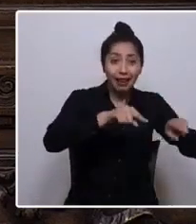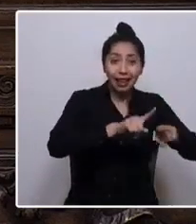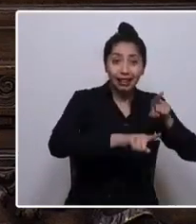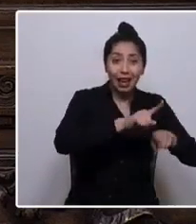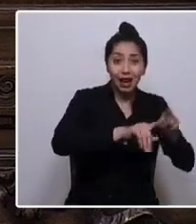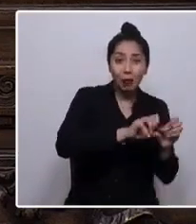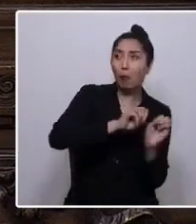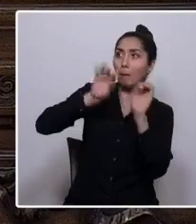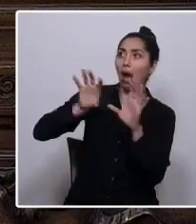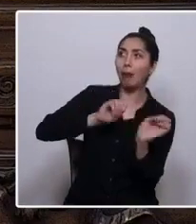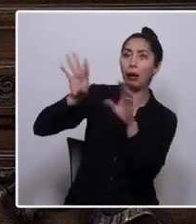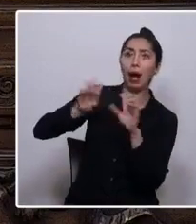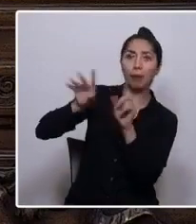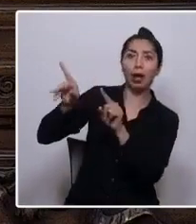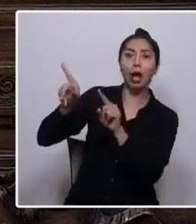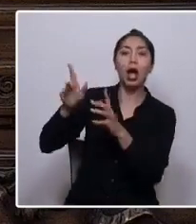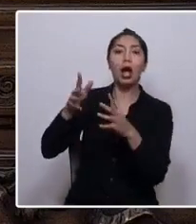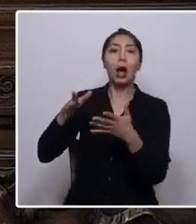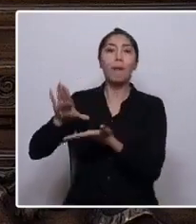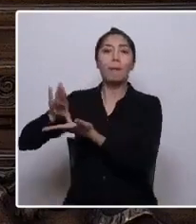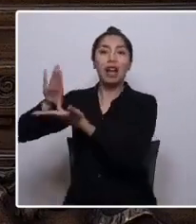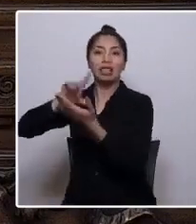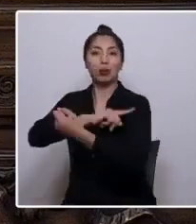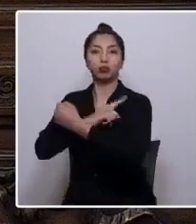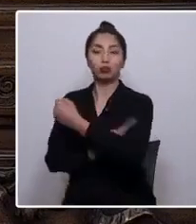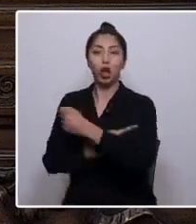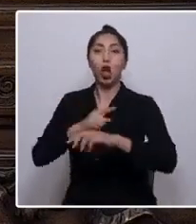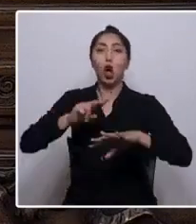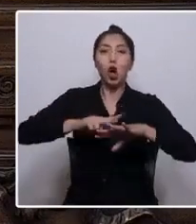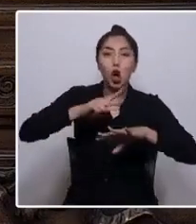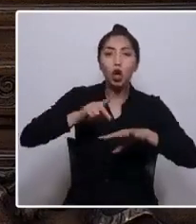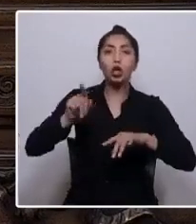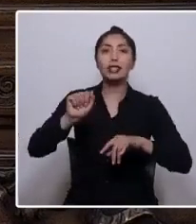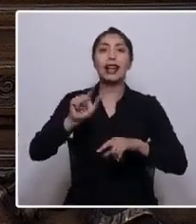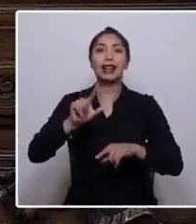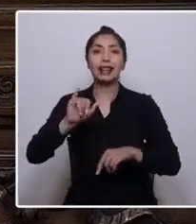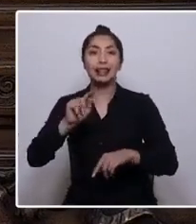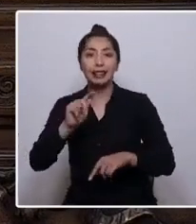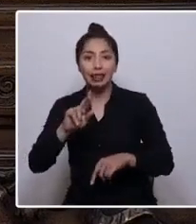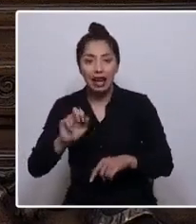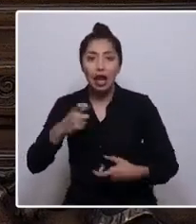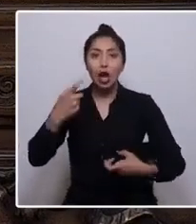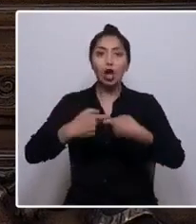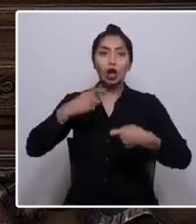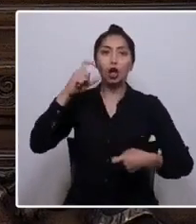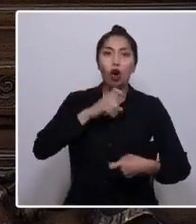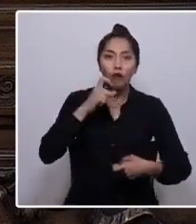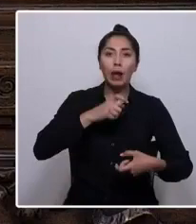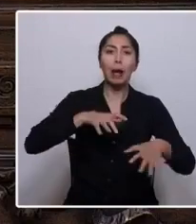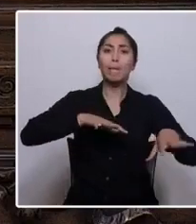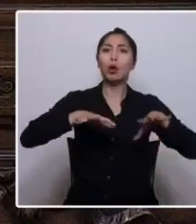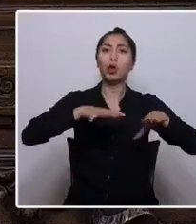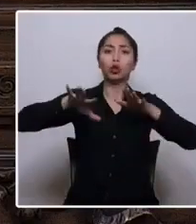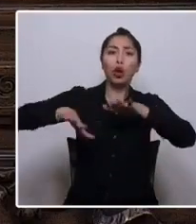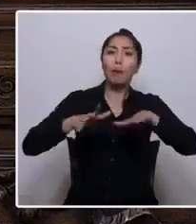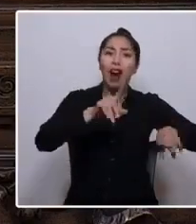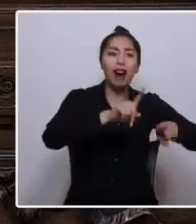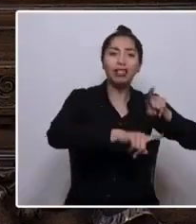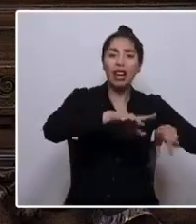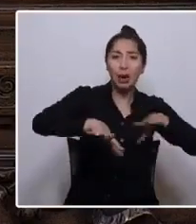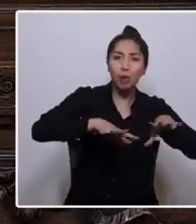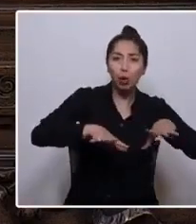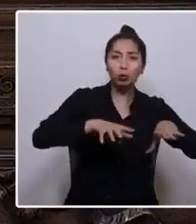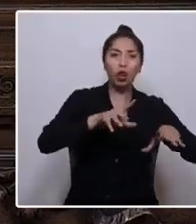potencias capitalistas el oro el salitre el cobre los productos del mar y de la tierra esto condenó a nuestra población